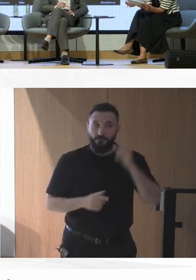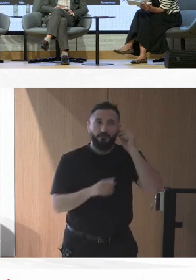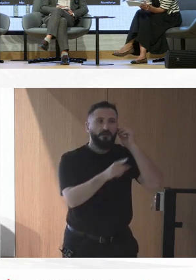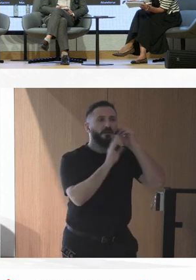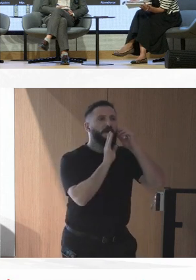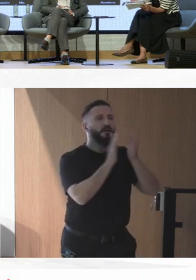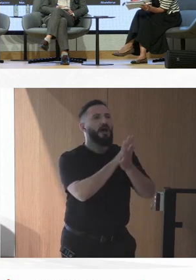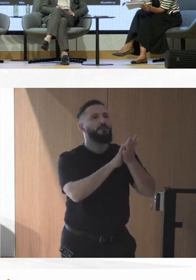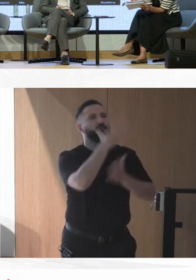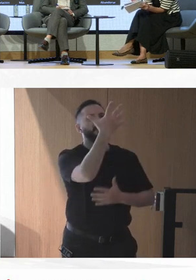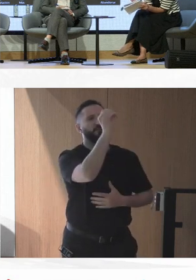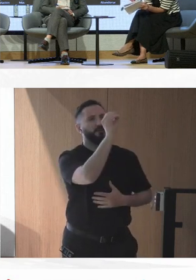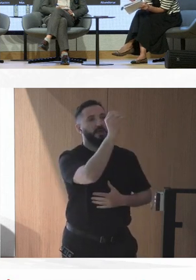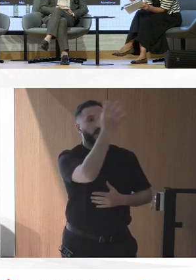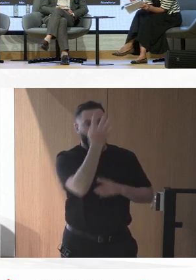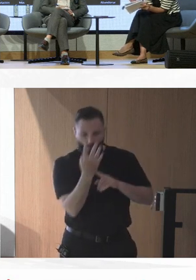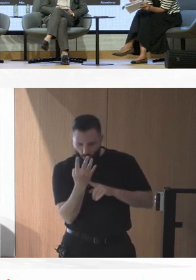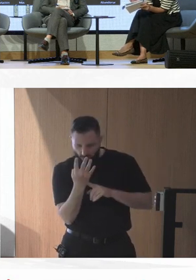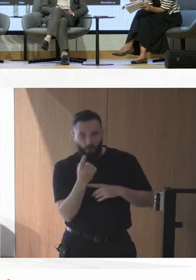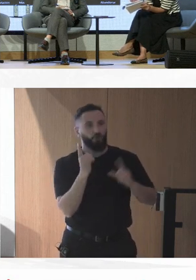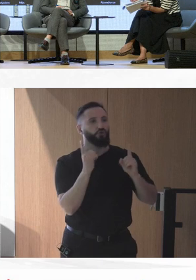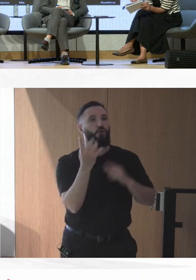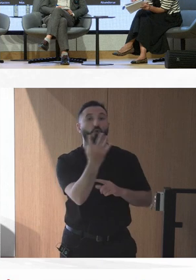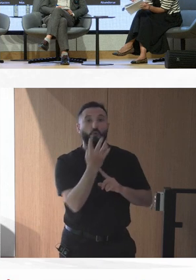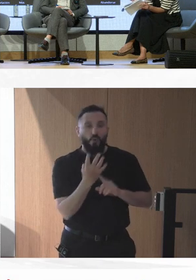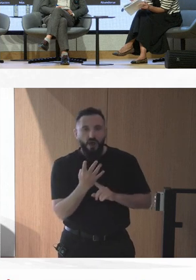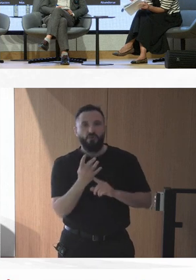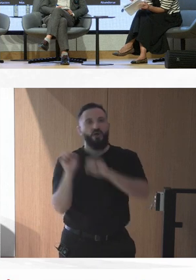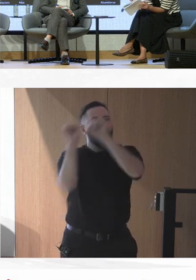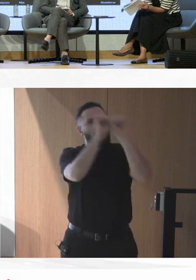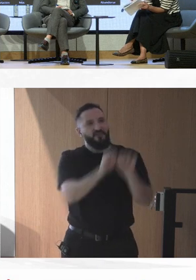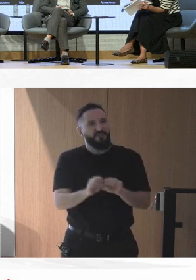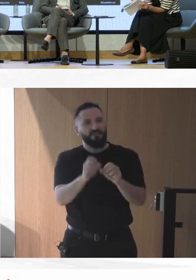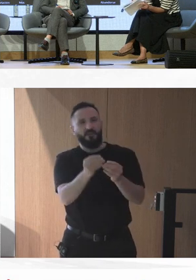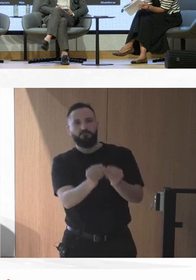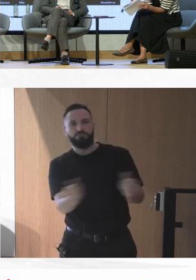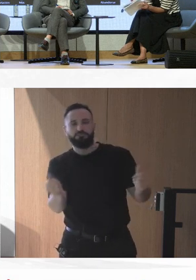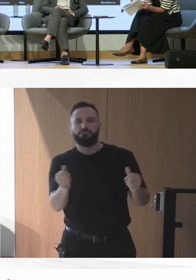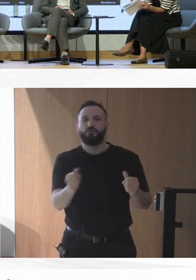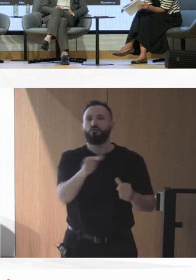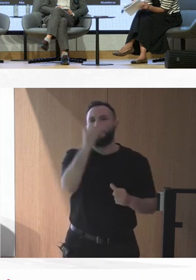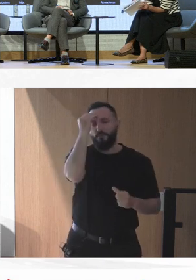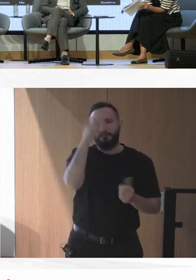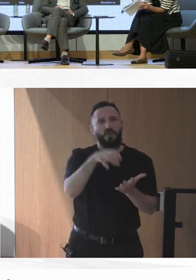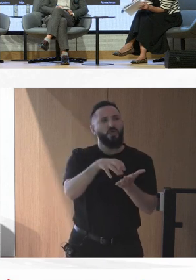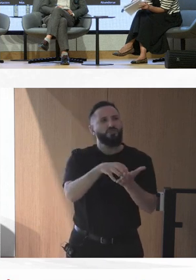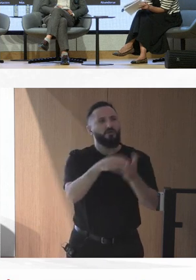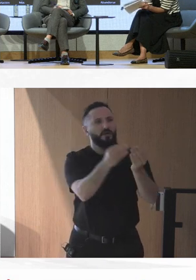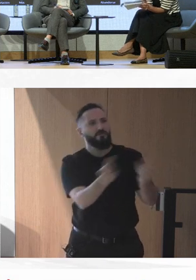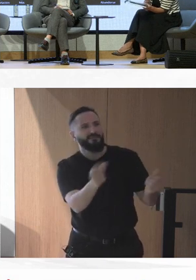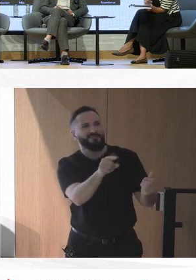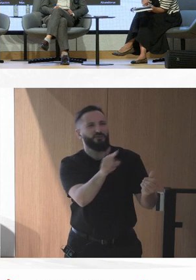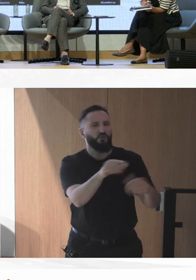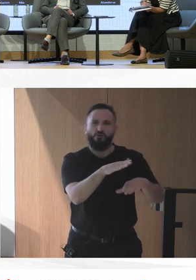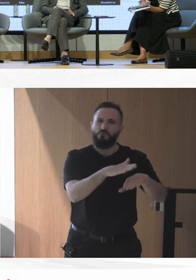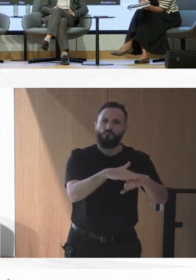estados han abolido esta defensa. ¿Por qué cree usted que tienen dudas a la hora de abolirla? Bueno,